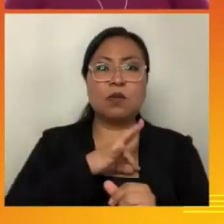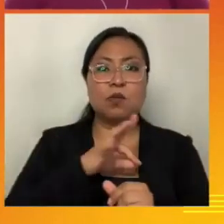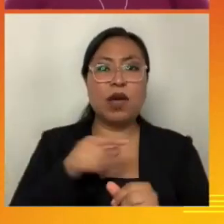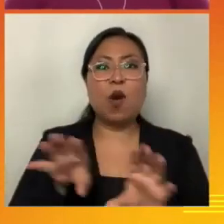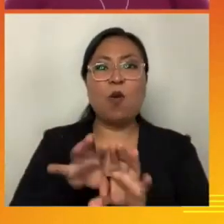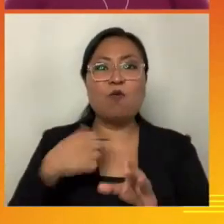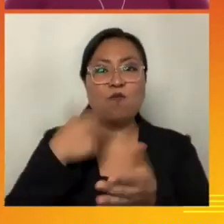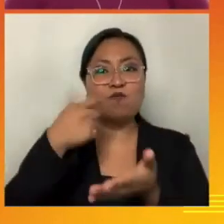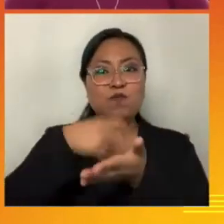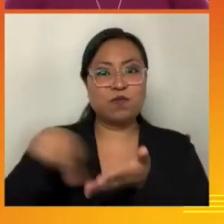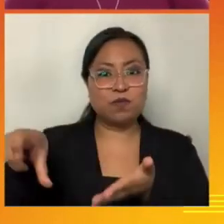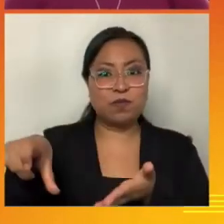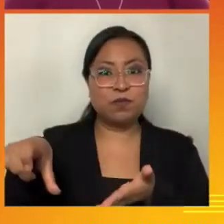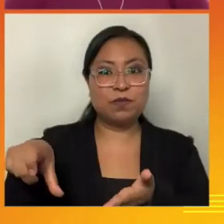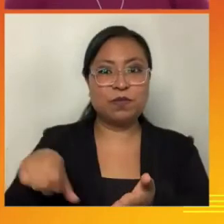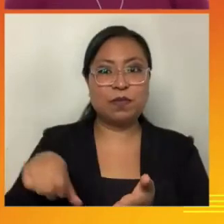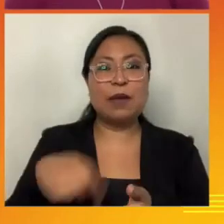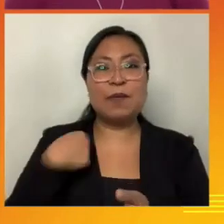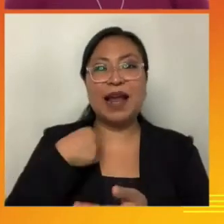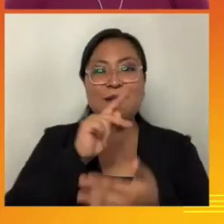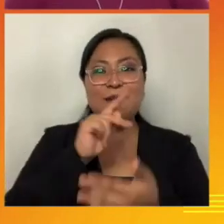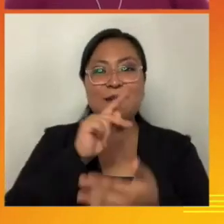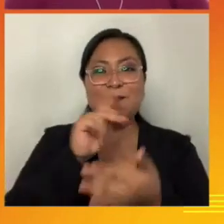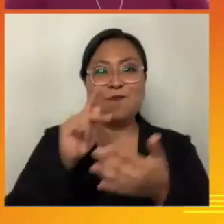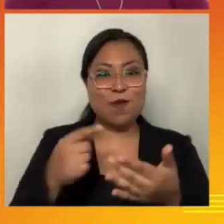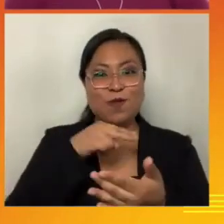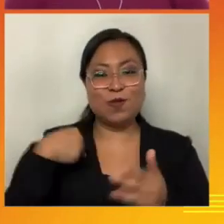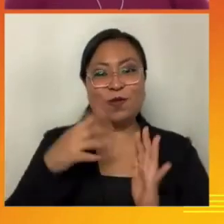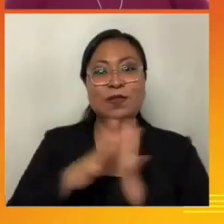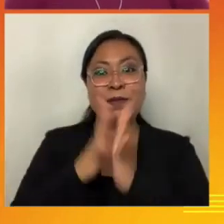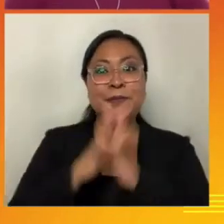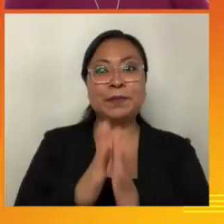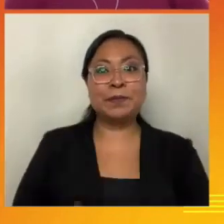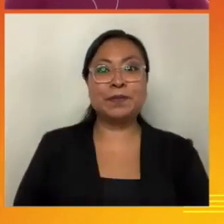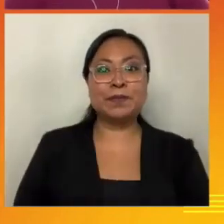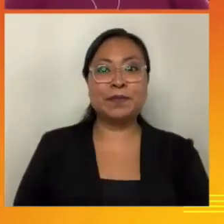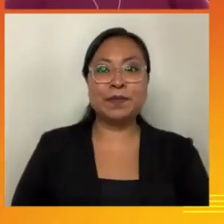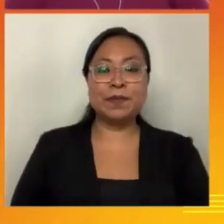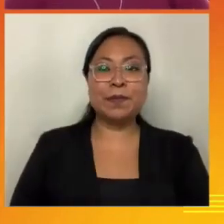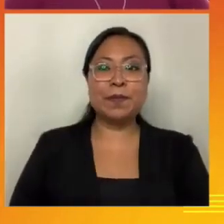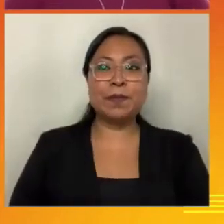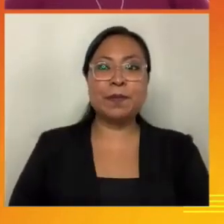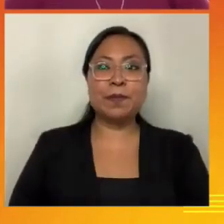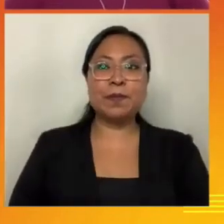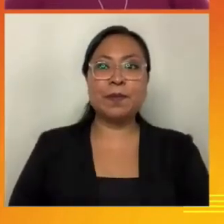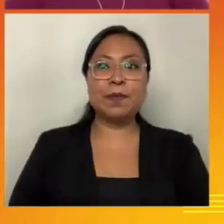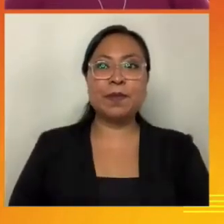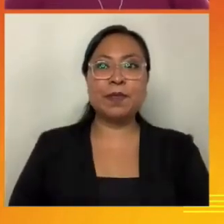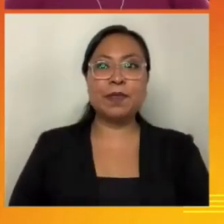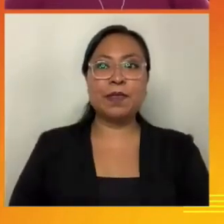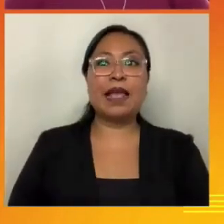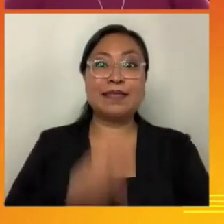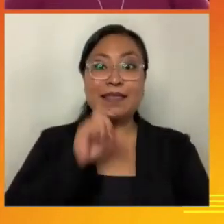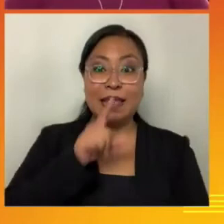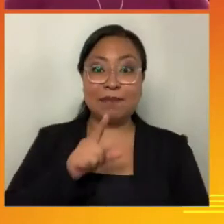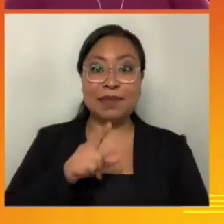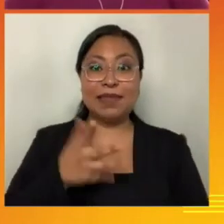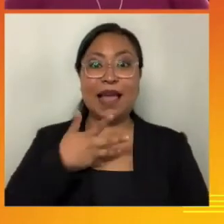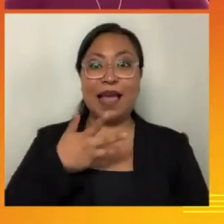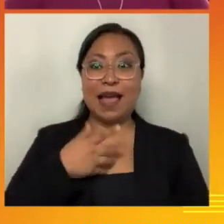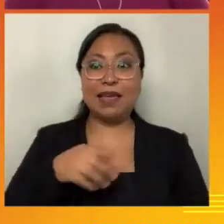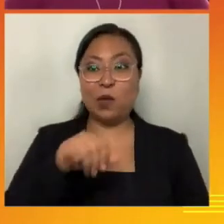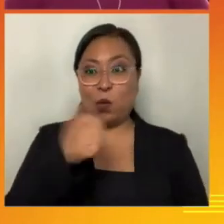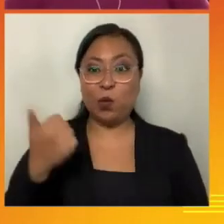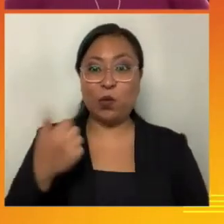mediante nuestro programa. Y también tenemos muy recientemente, desde el año